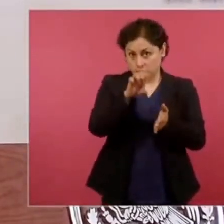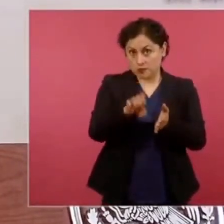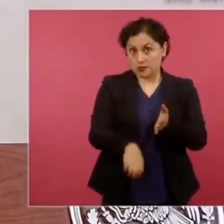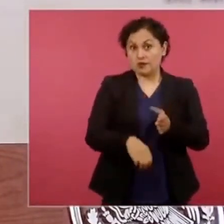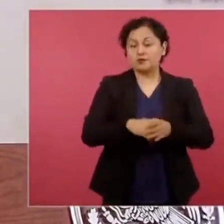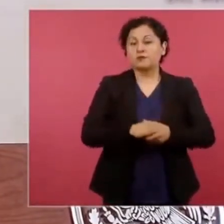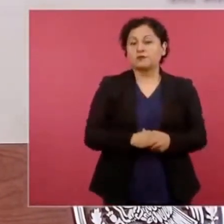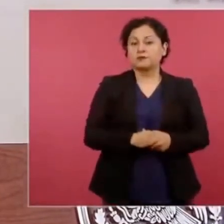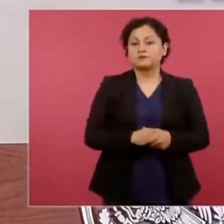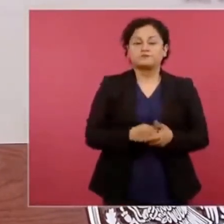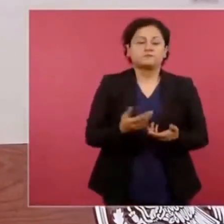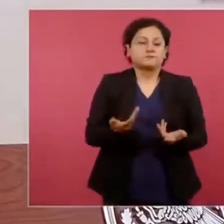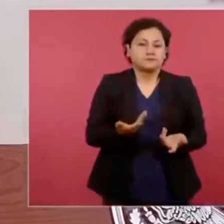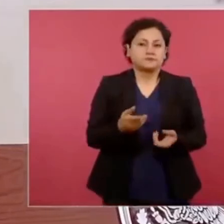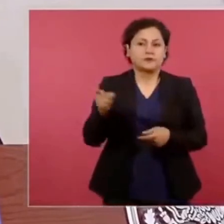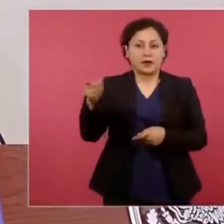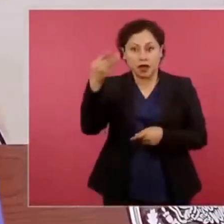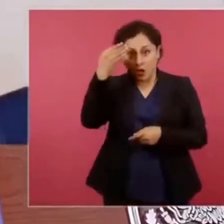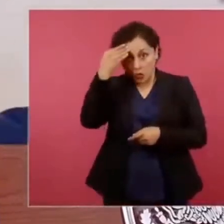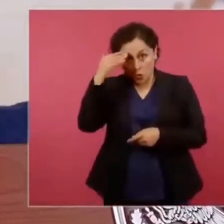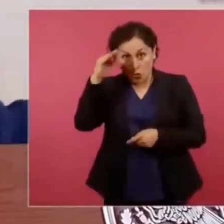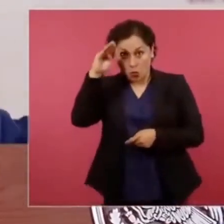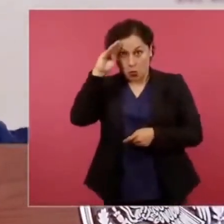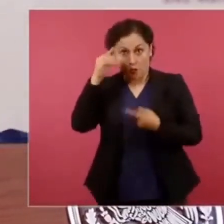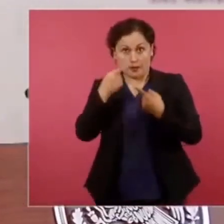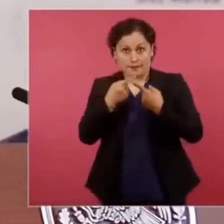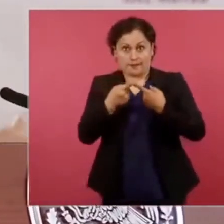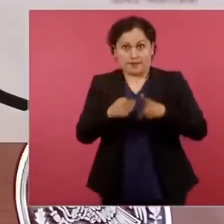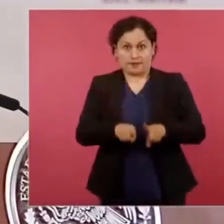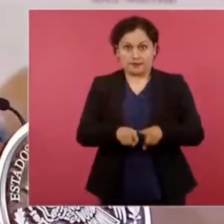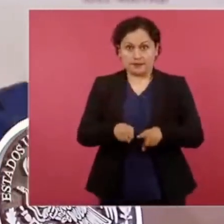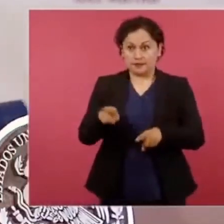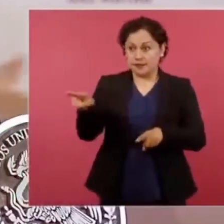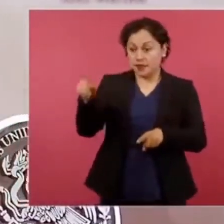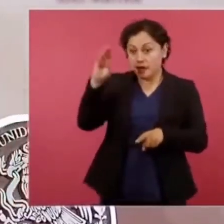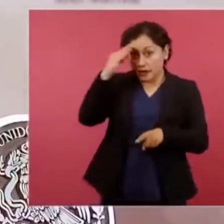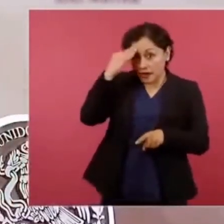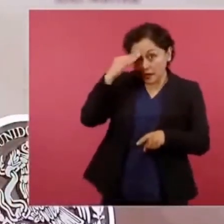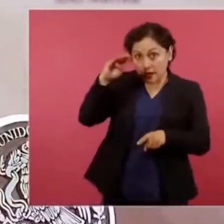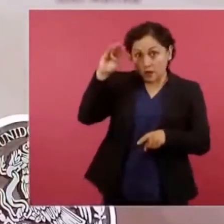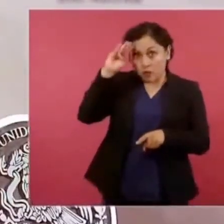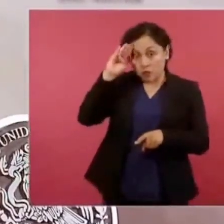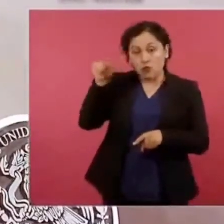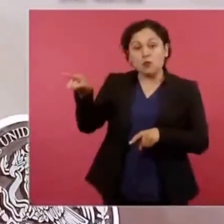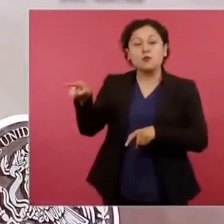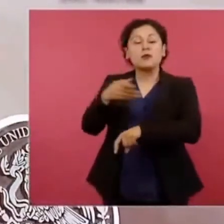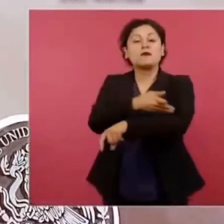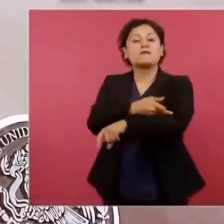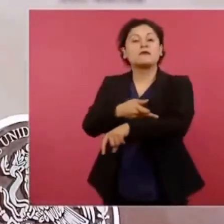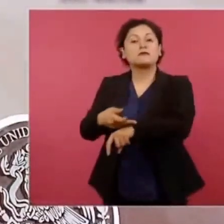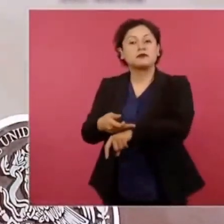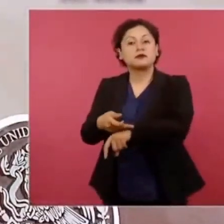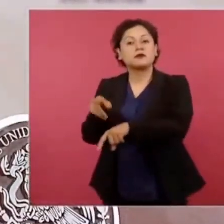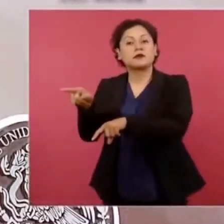que un familiar que esté en Estados Unidos le pueda enviar un apoyo